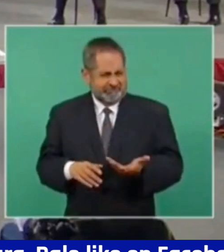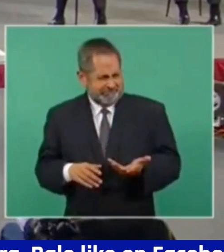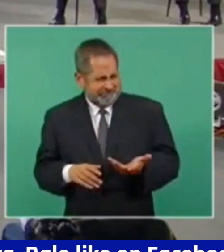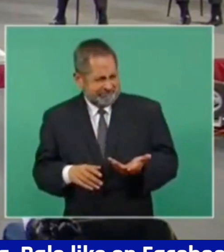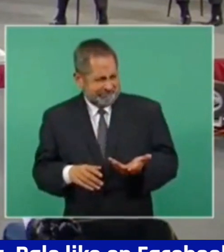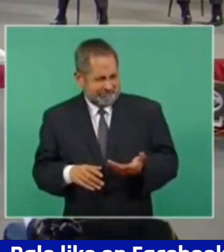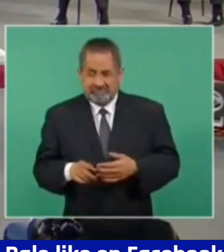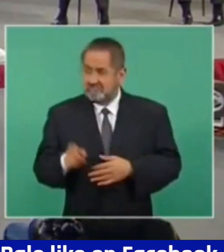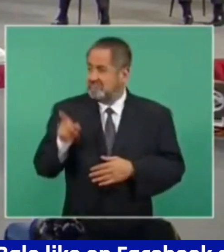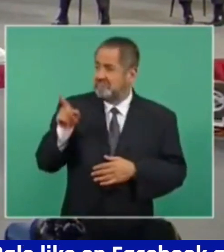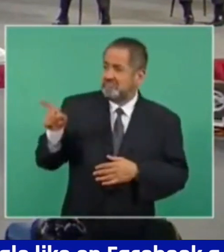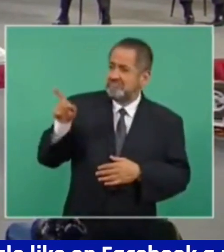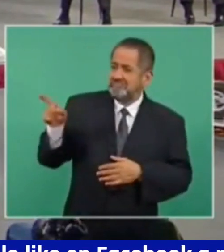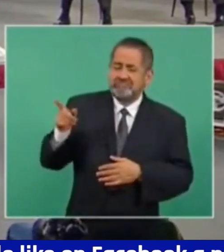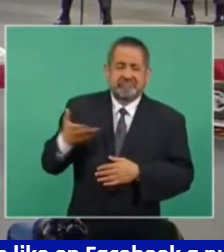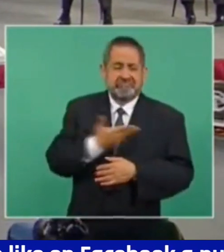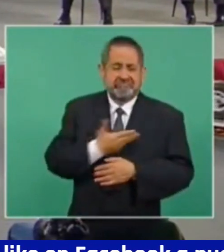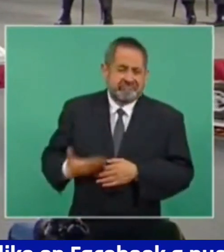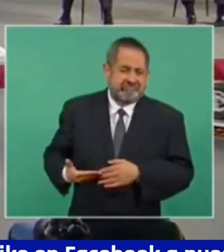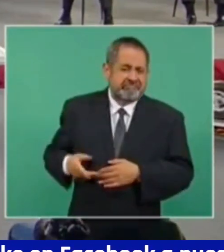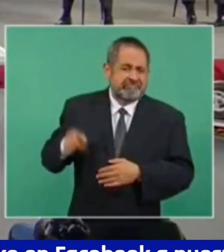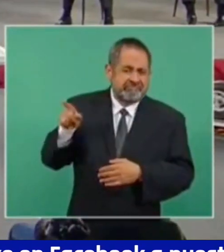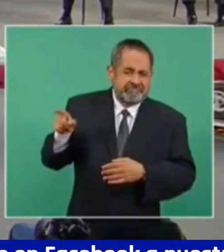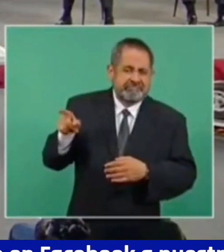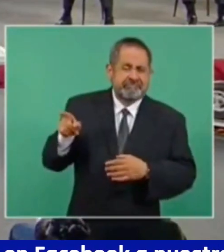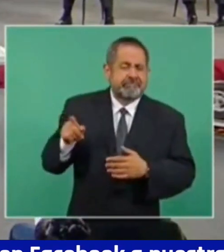y un presidente